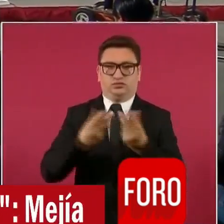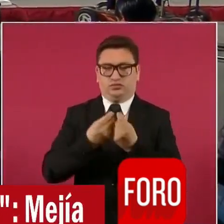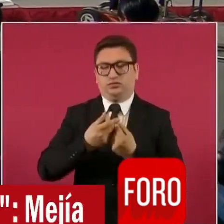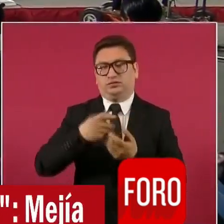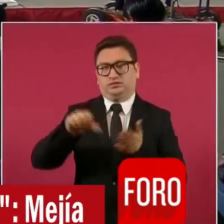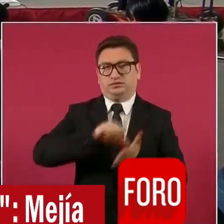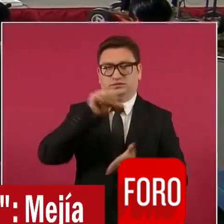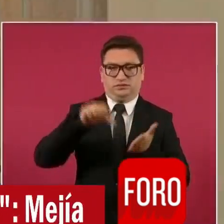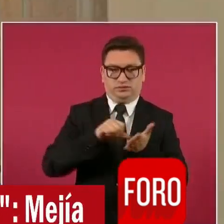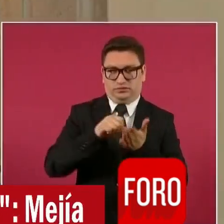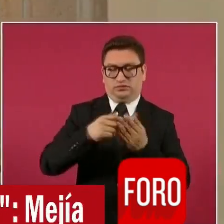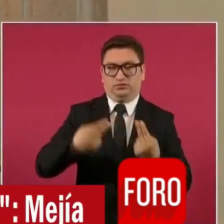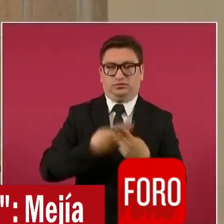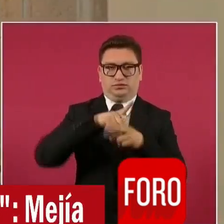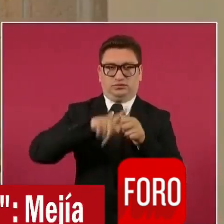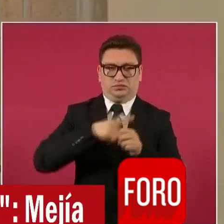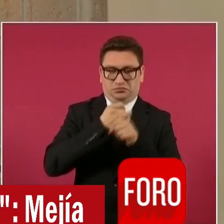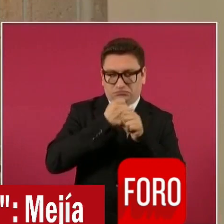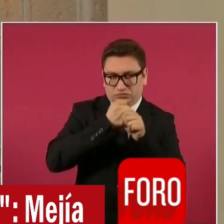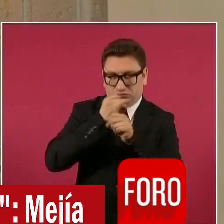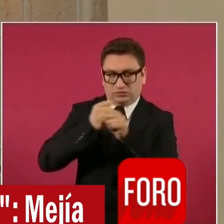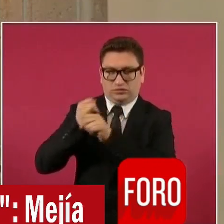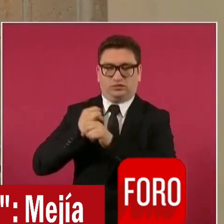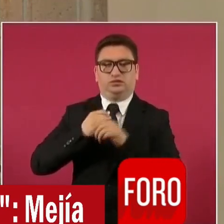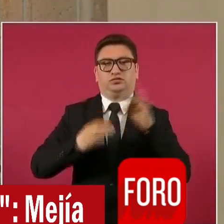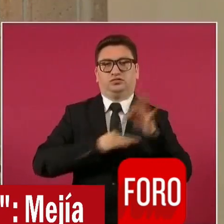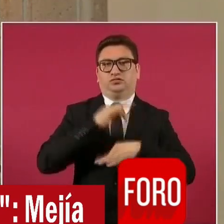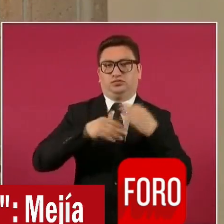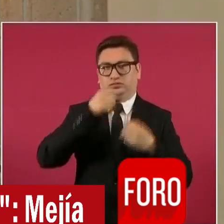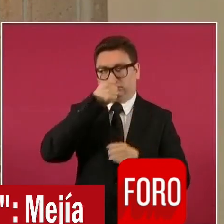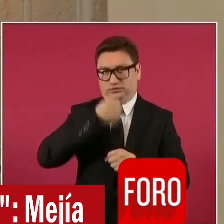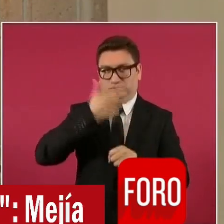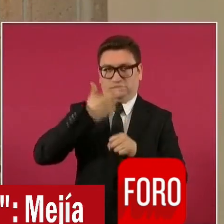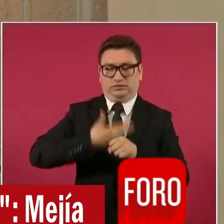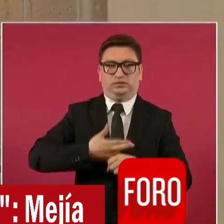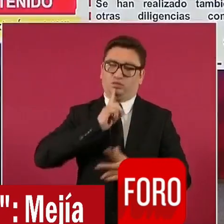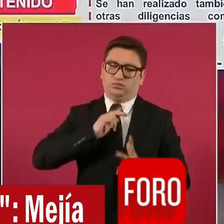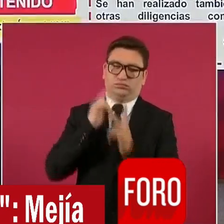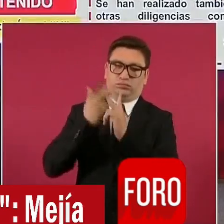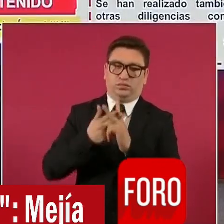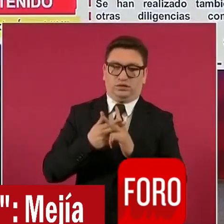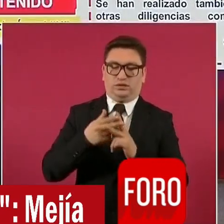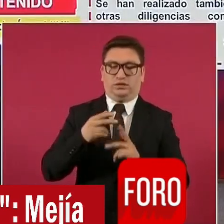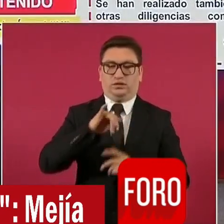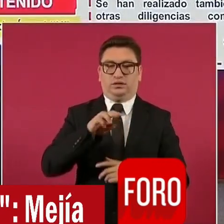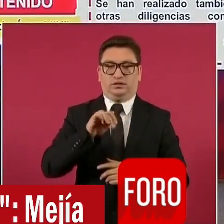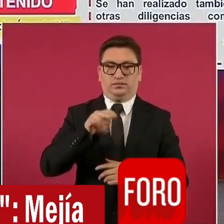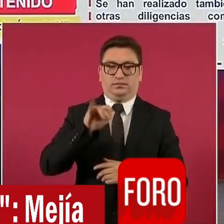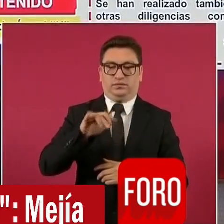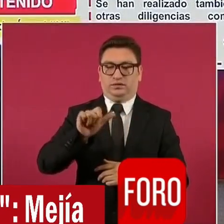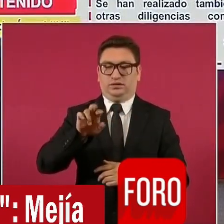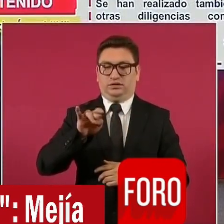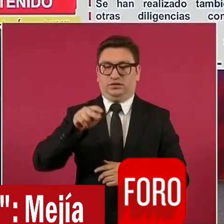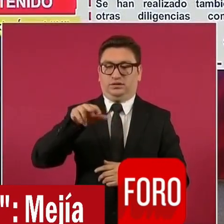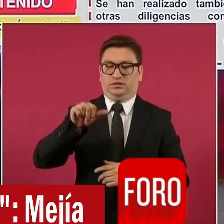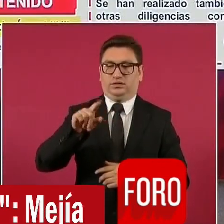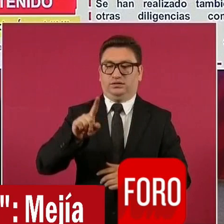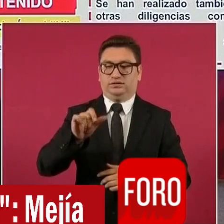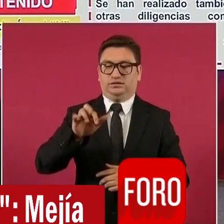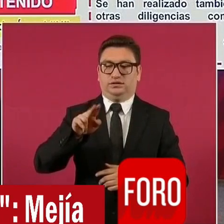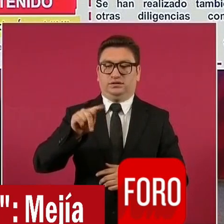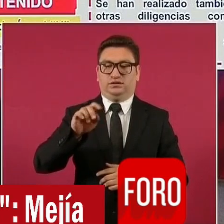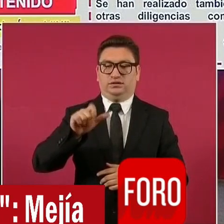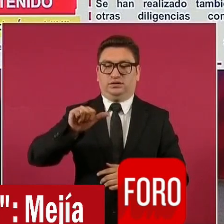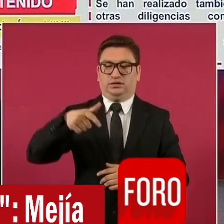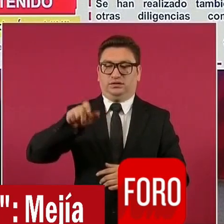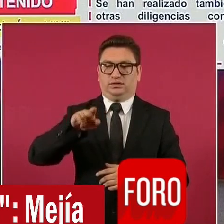el pasado 7 de noviembre en Etla Oaxaca esto lo dio a conocer el subsecretario de seguridad pública Ricardo Mejía al presentar